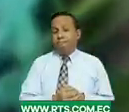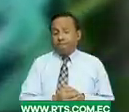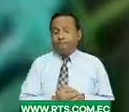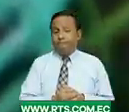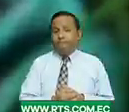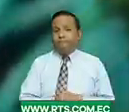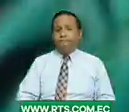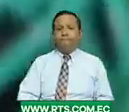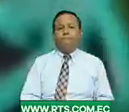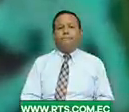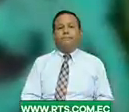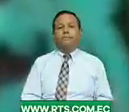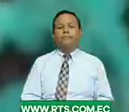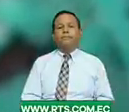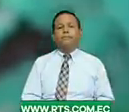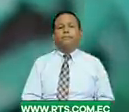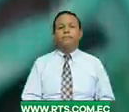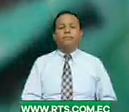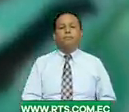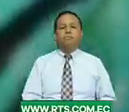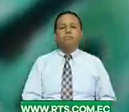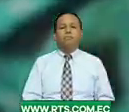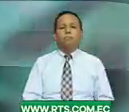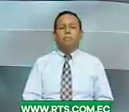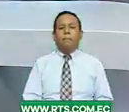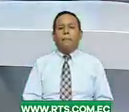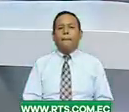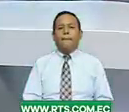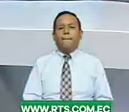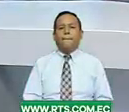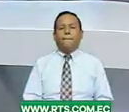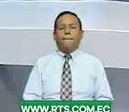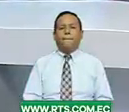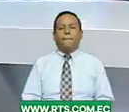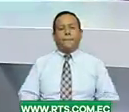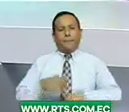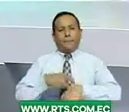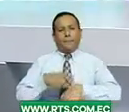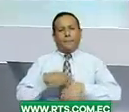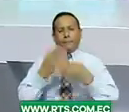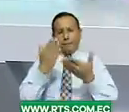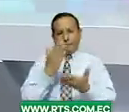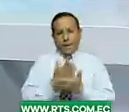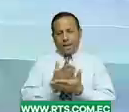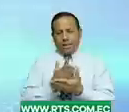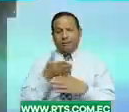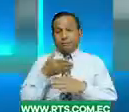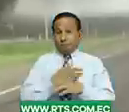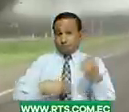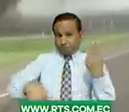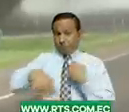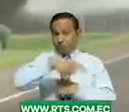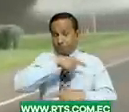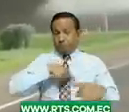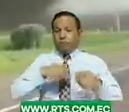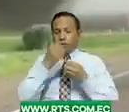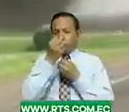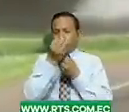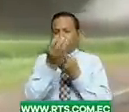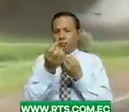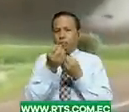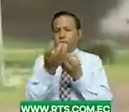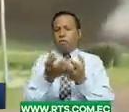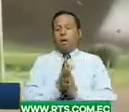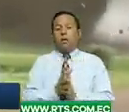Momento de un corte comercial, pero al volver les contaremos que en Canadá se registró un gigantesco tornado